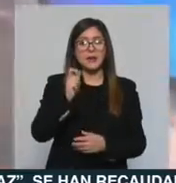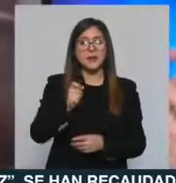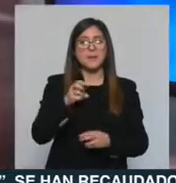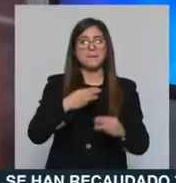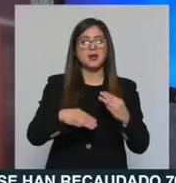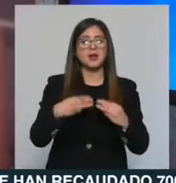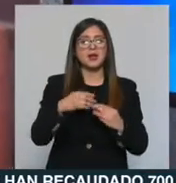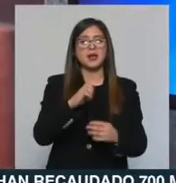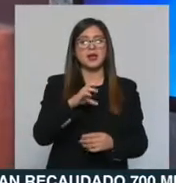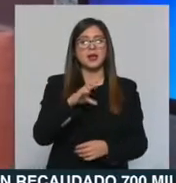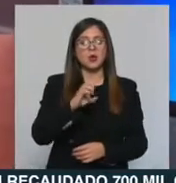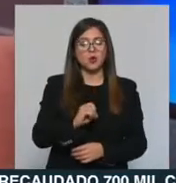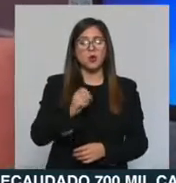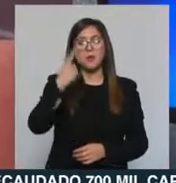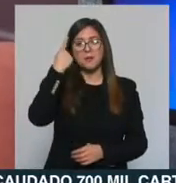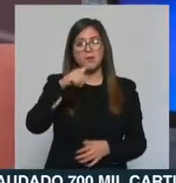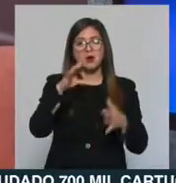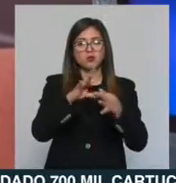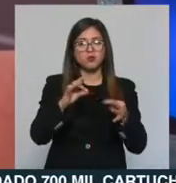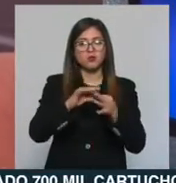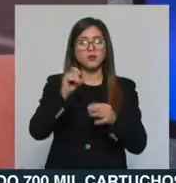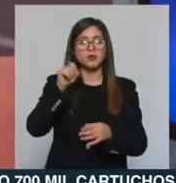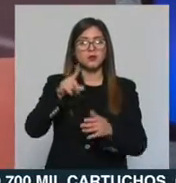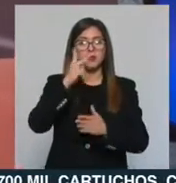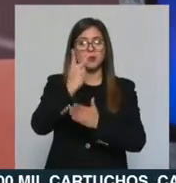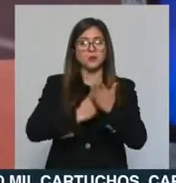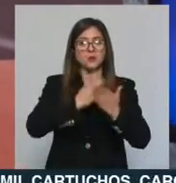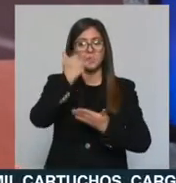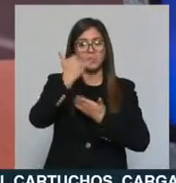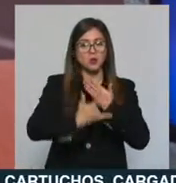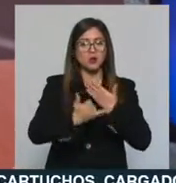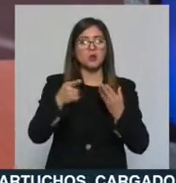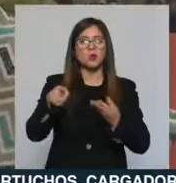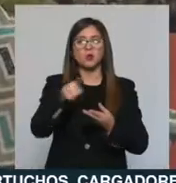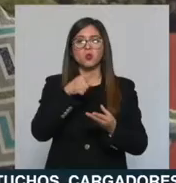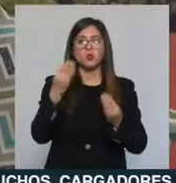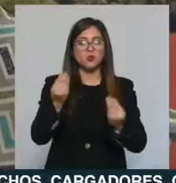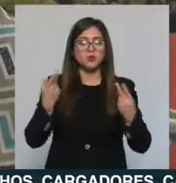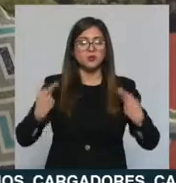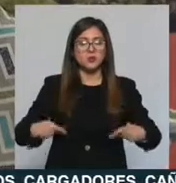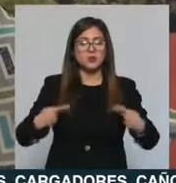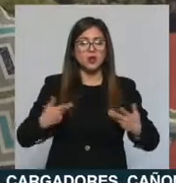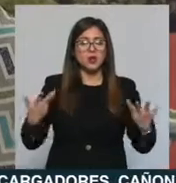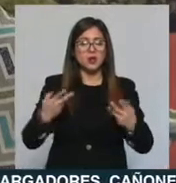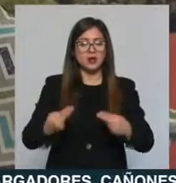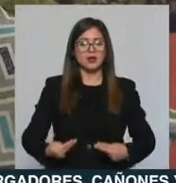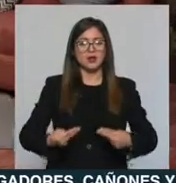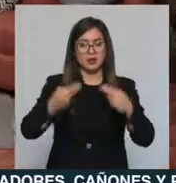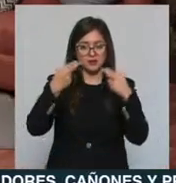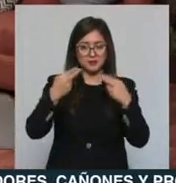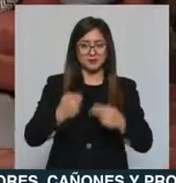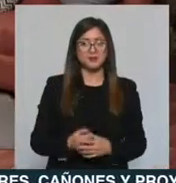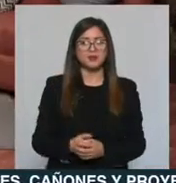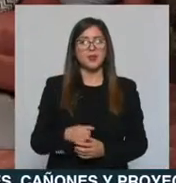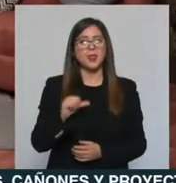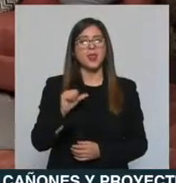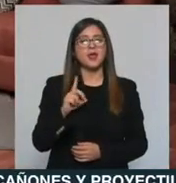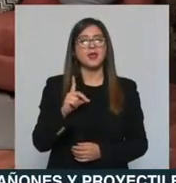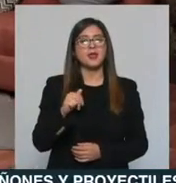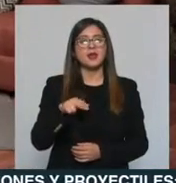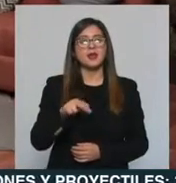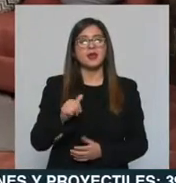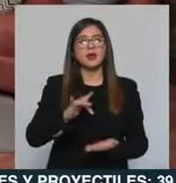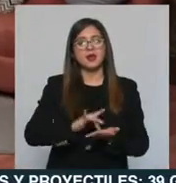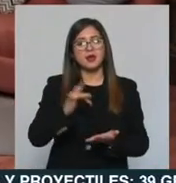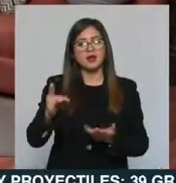Eco y nos viene a platicar de este importante proyecto que va dirigido pues a muchos emprendedores. Adriana, gracias por estar aquí en este espacio. Muy buenos